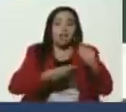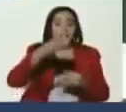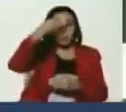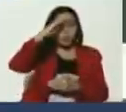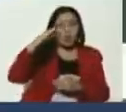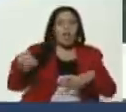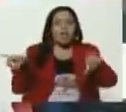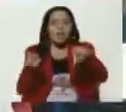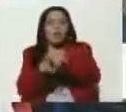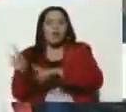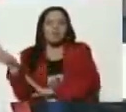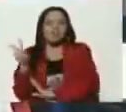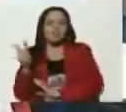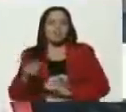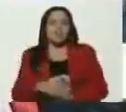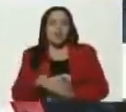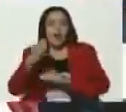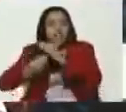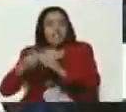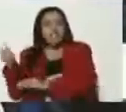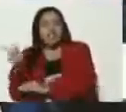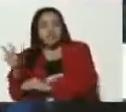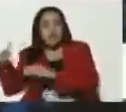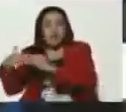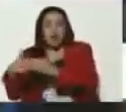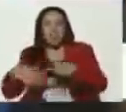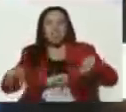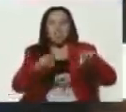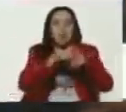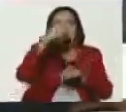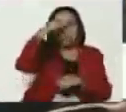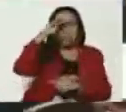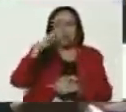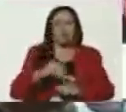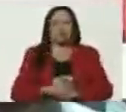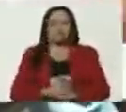es con Venezuela. Lo que le hagan a Venezuela es con Cuba.